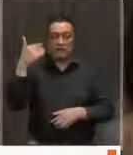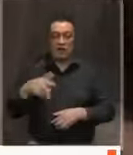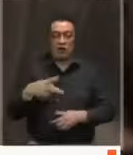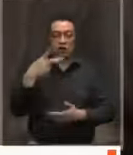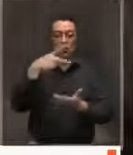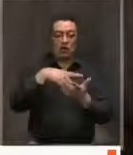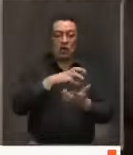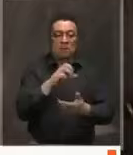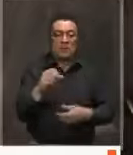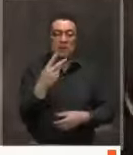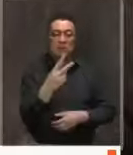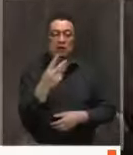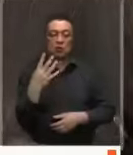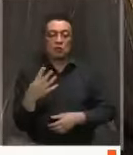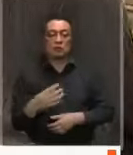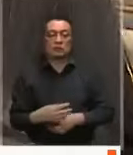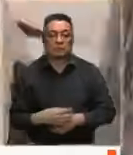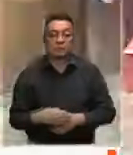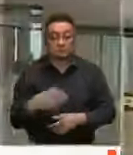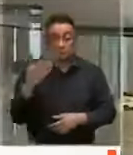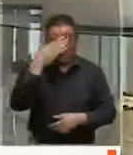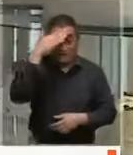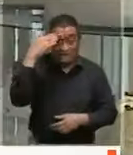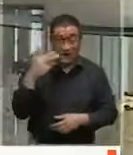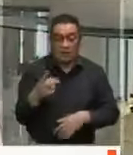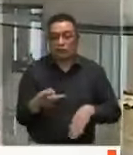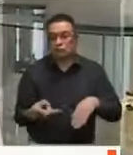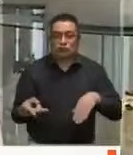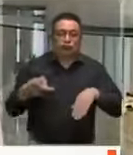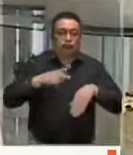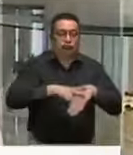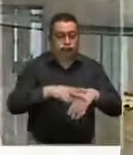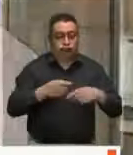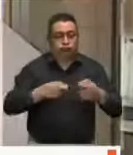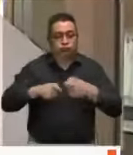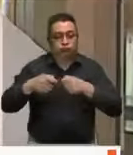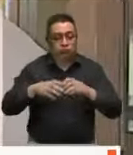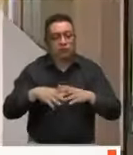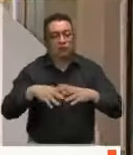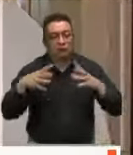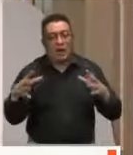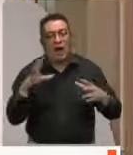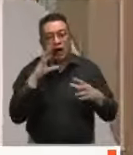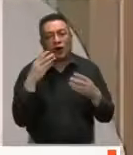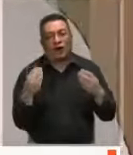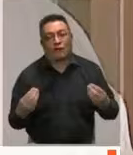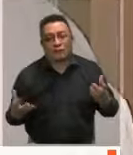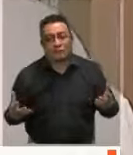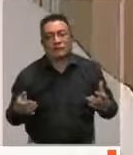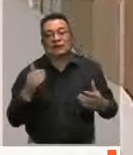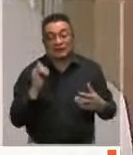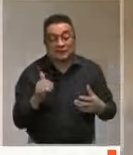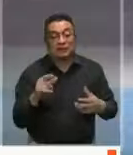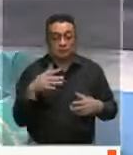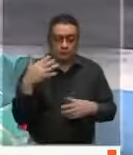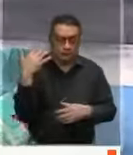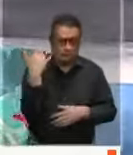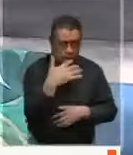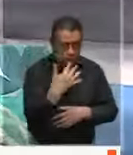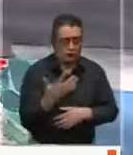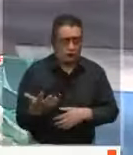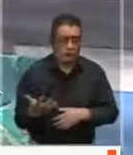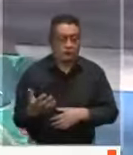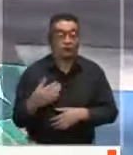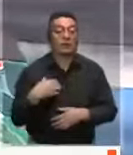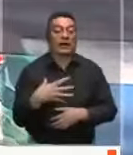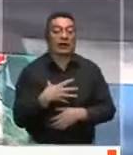2024 Sí en verano se duplica el el consumo aparte que son ricos mi hijo